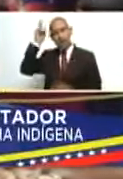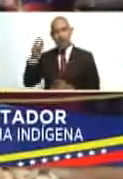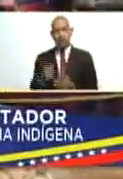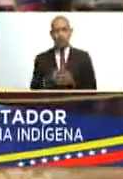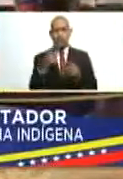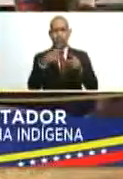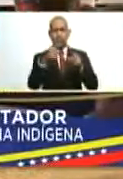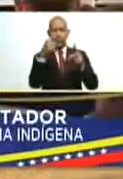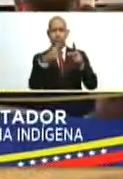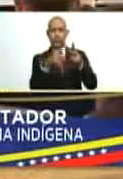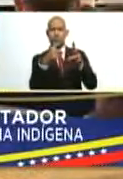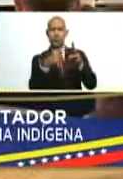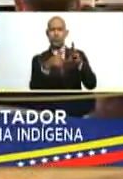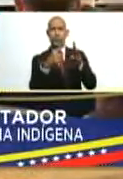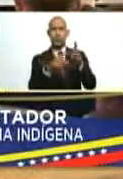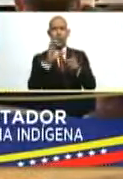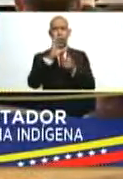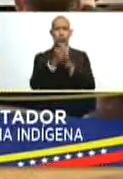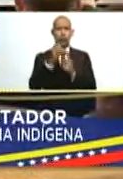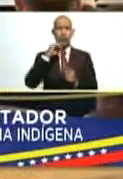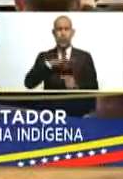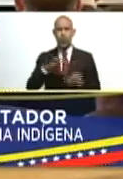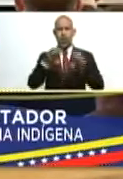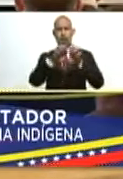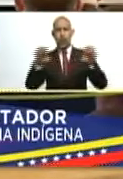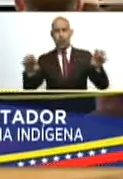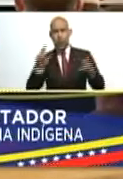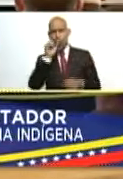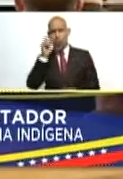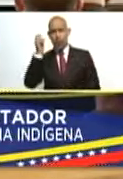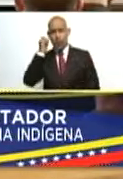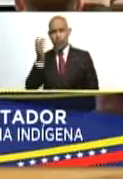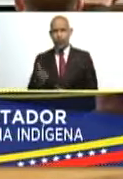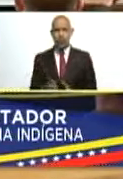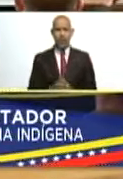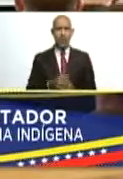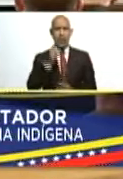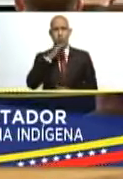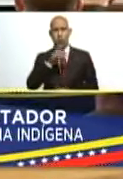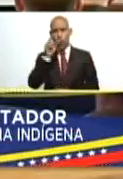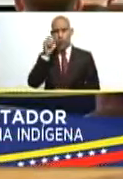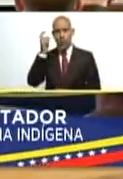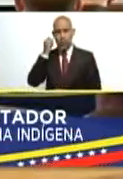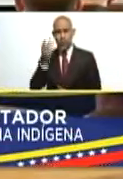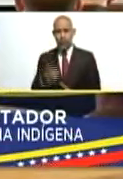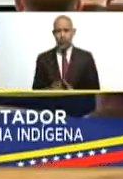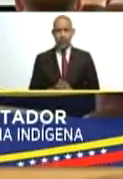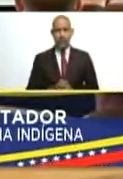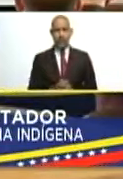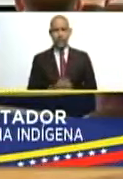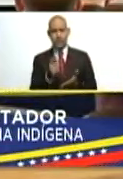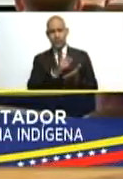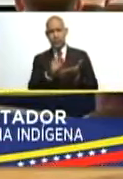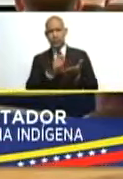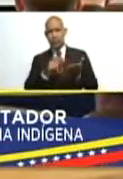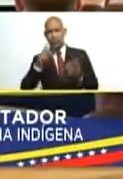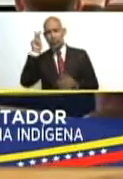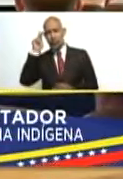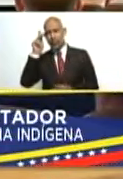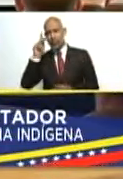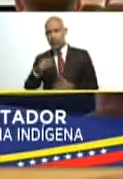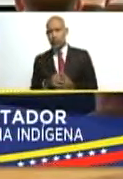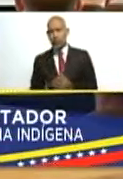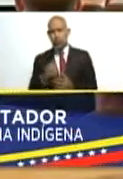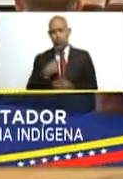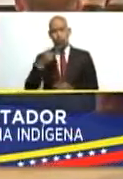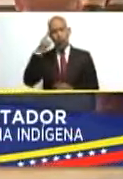cumbes afrovenezolanos, a los educadores, educadoras, historiadores, historiadoras. Y estoy de acuerdo con lo que decía